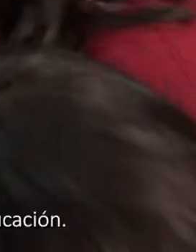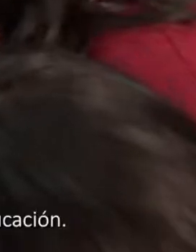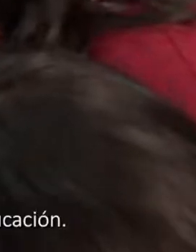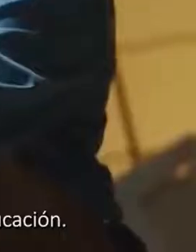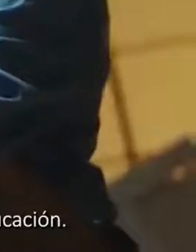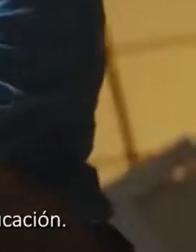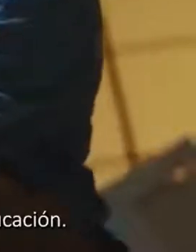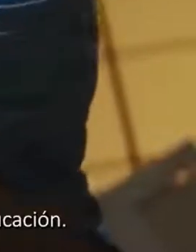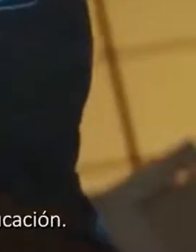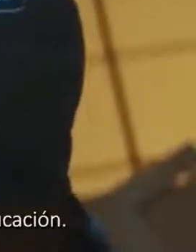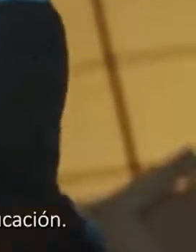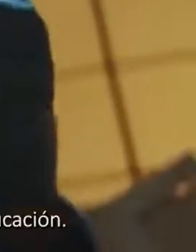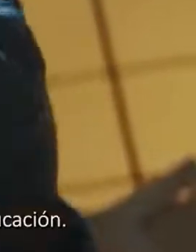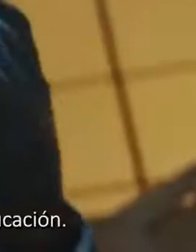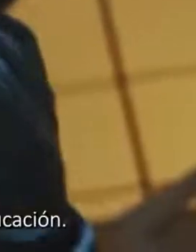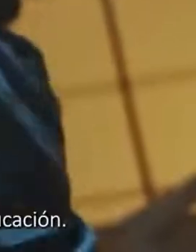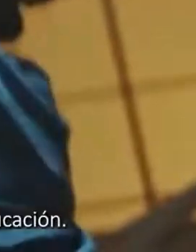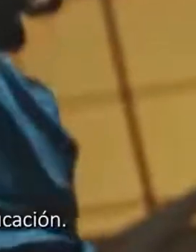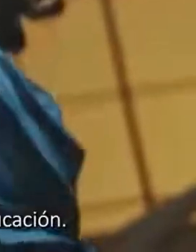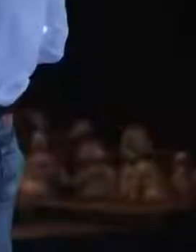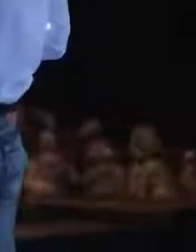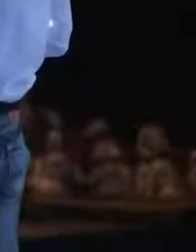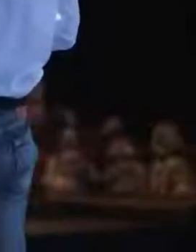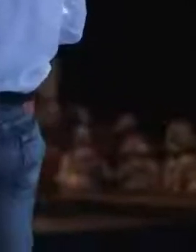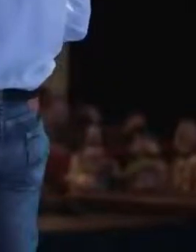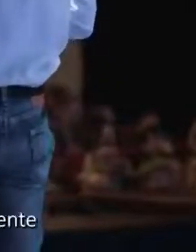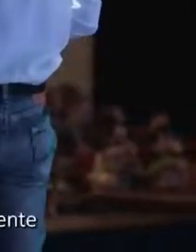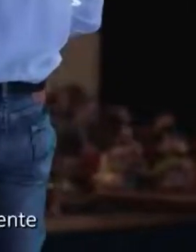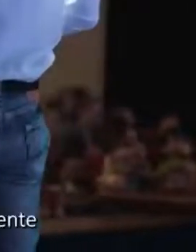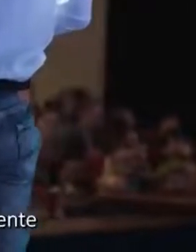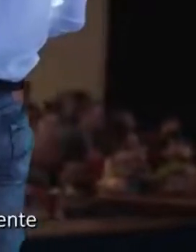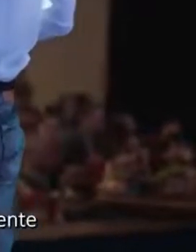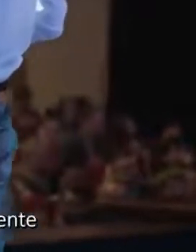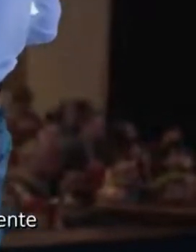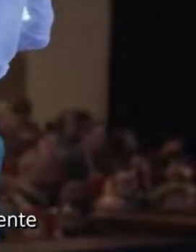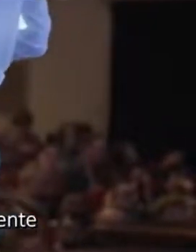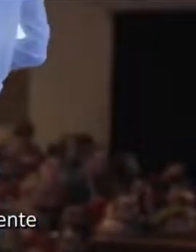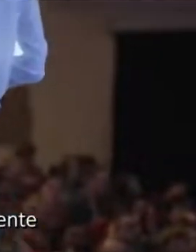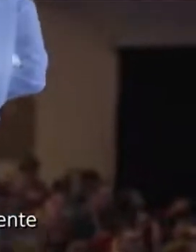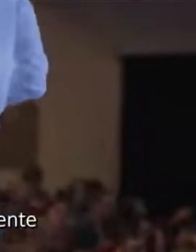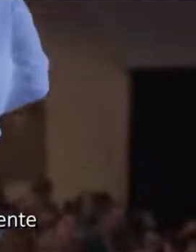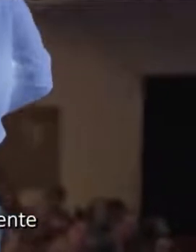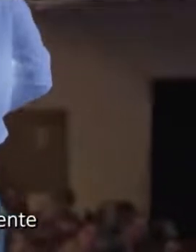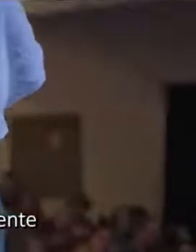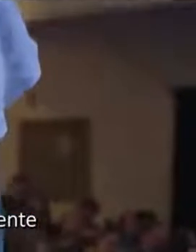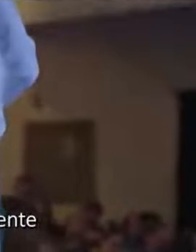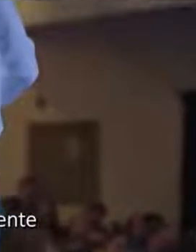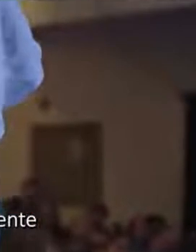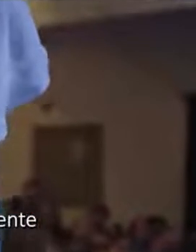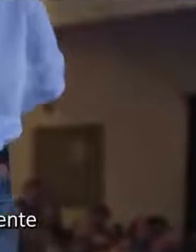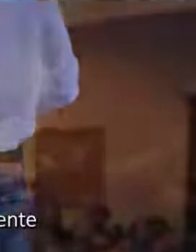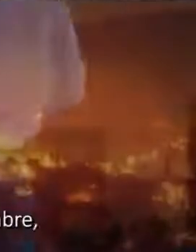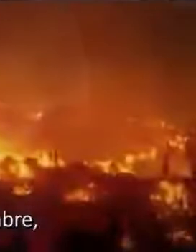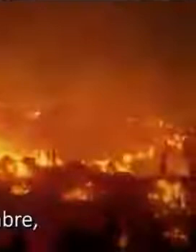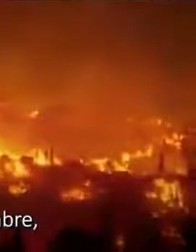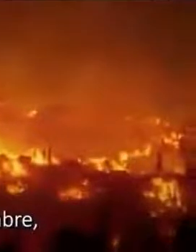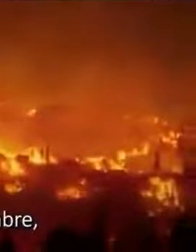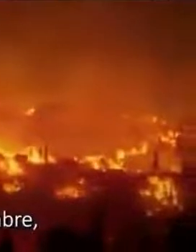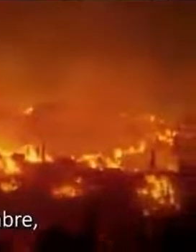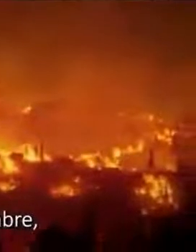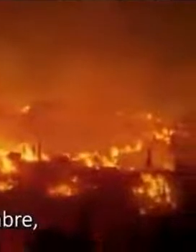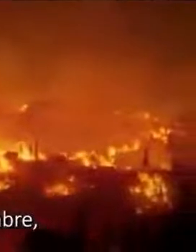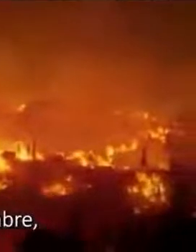forma de modelar el futuro a través de la educación. A pesar de que necesitamos adoptar medidas de manera urgente y de